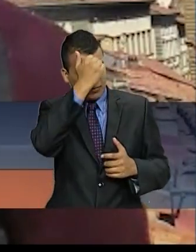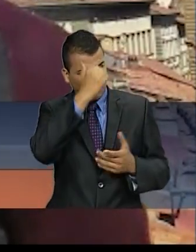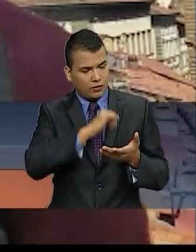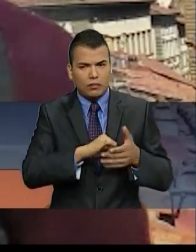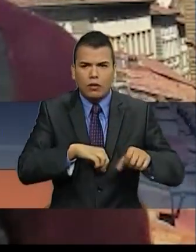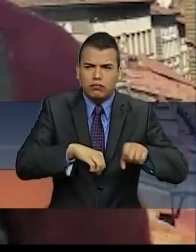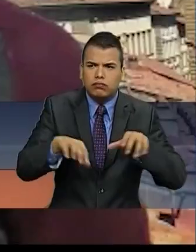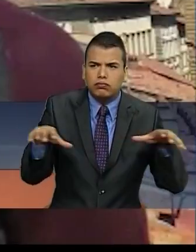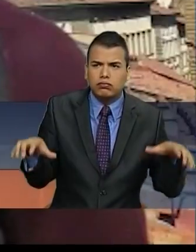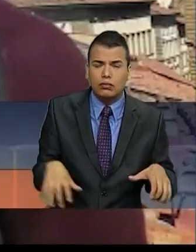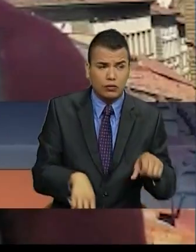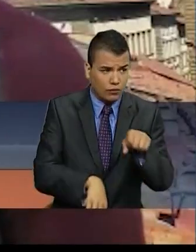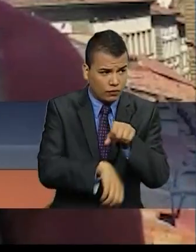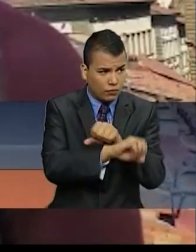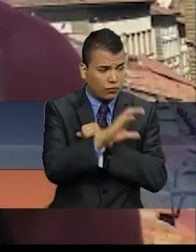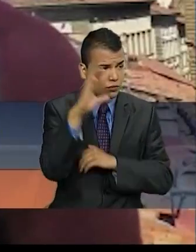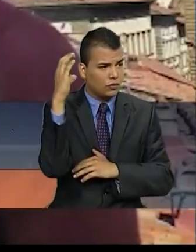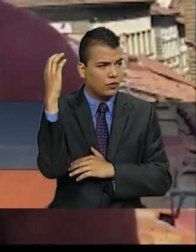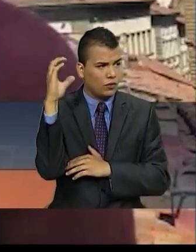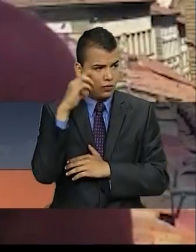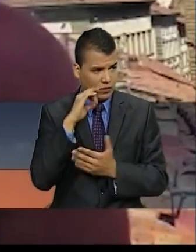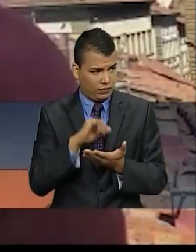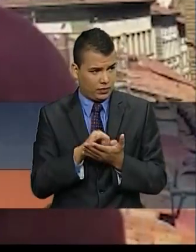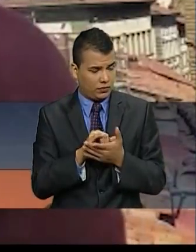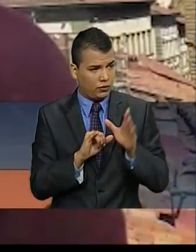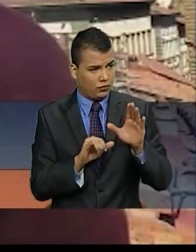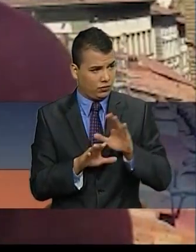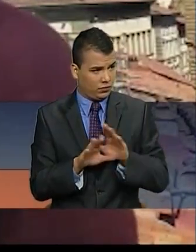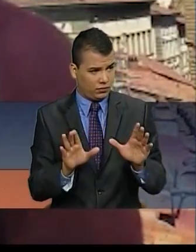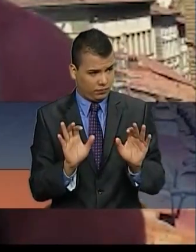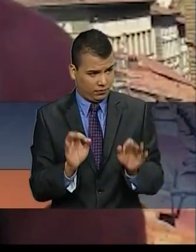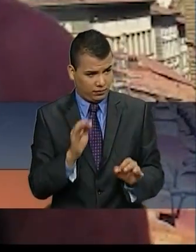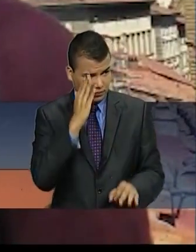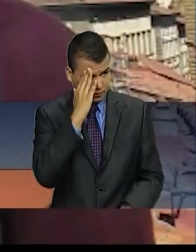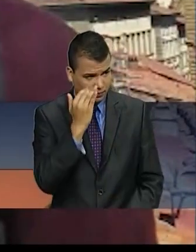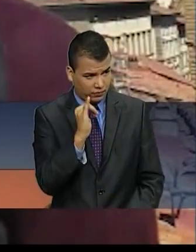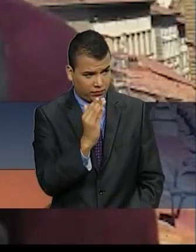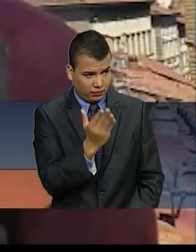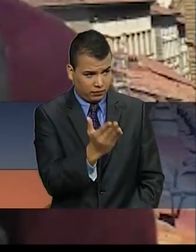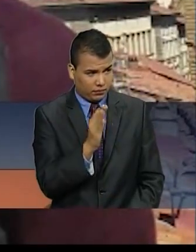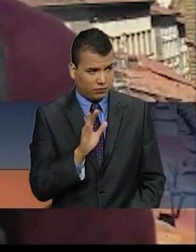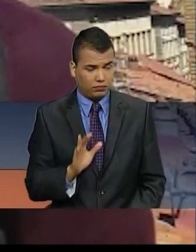de operaciones futbolísticas de Colombia en el medio campo. Creo que